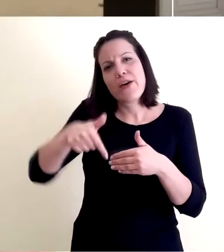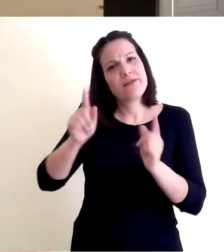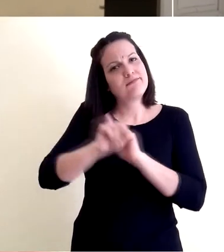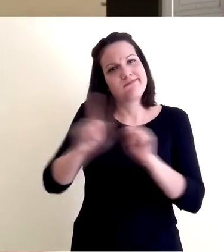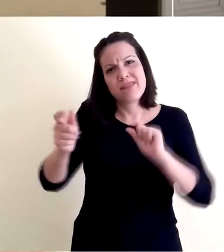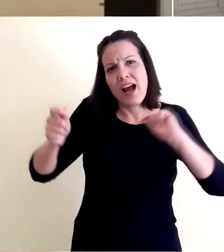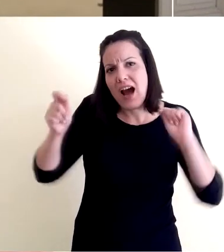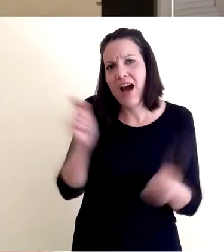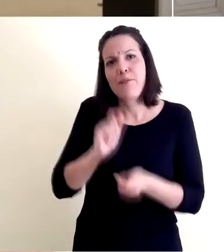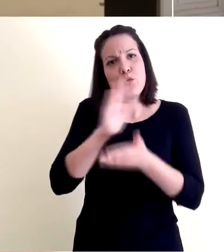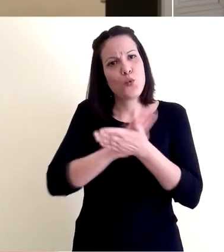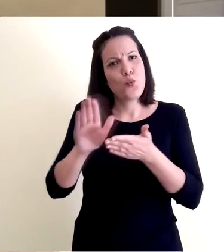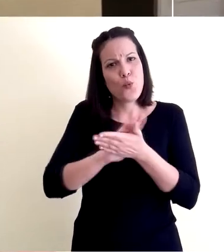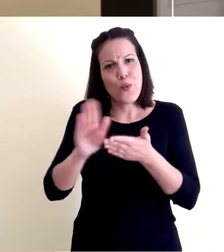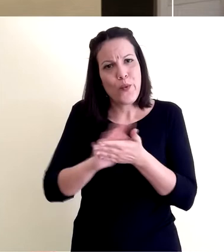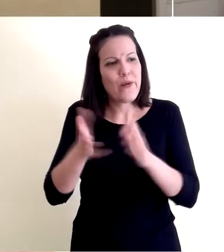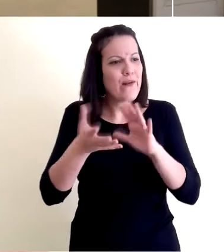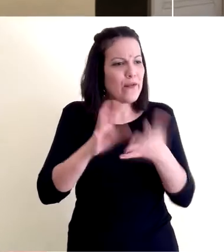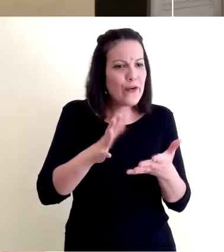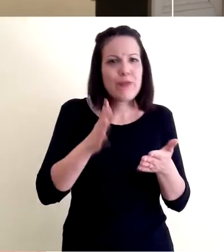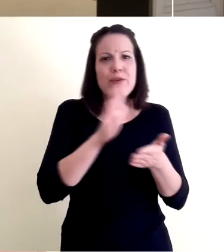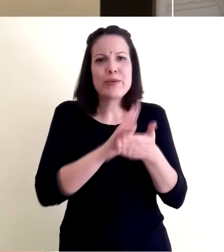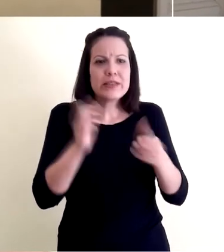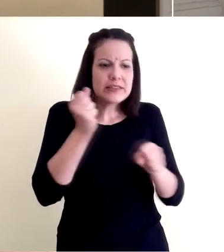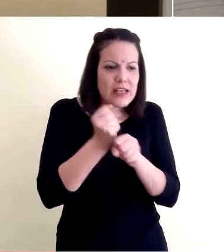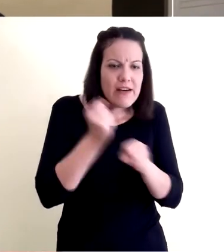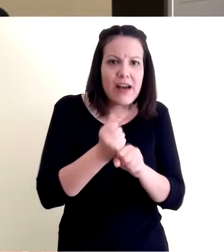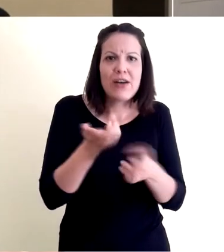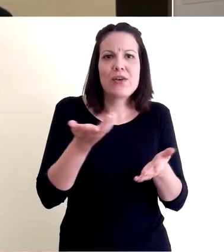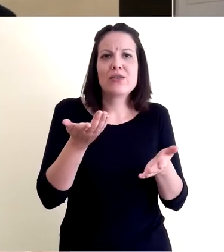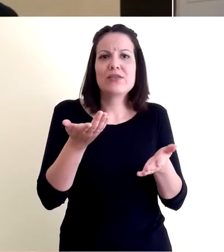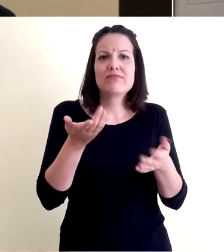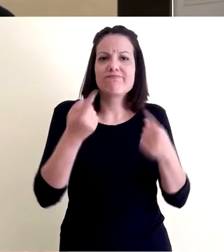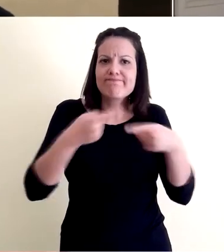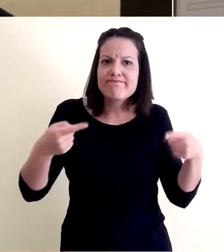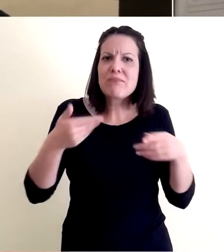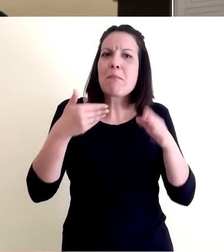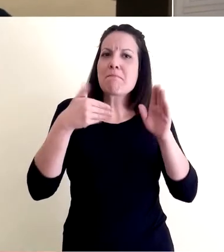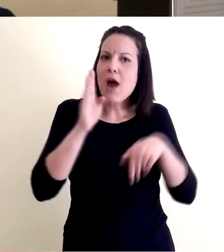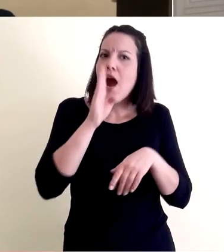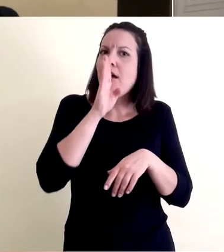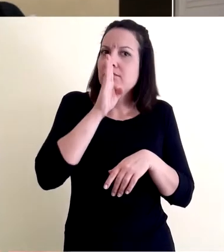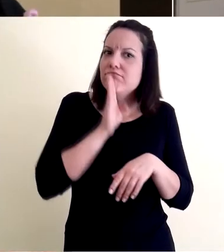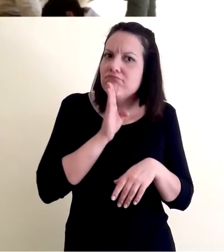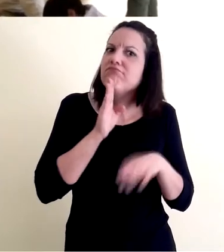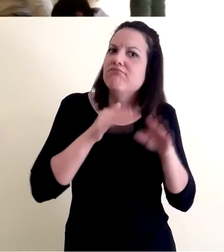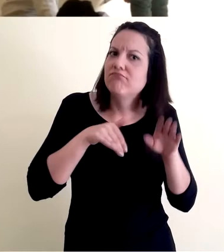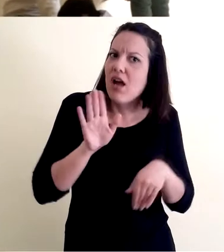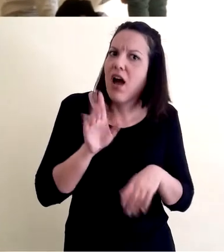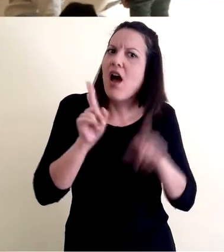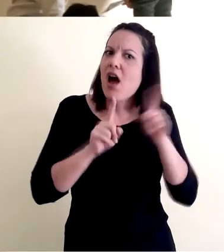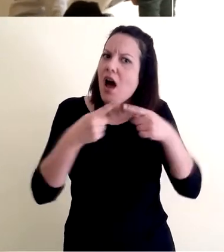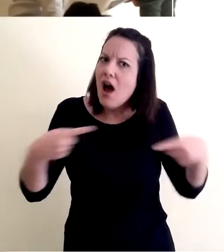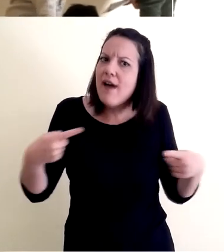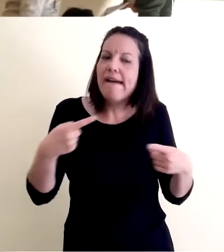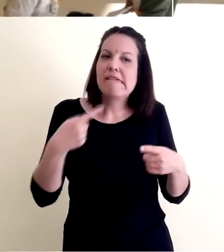nuevas formas, nuevos modos, nuevos estilos. Hay que tener un poco más de paciencia en algunas cosas, entender